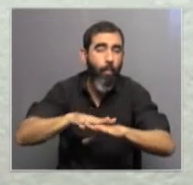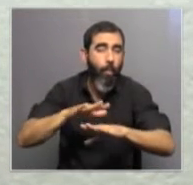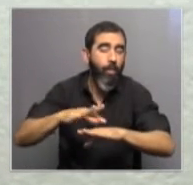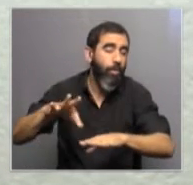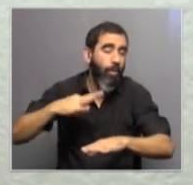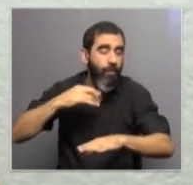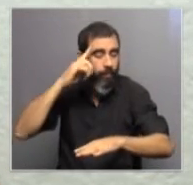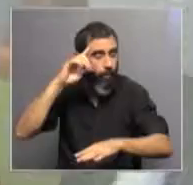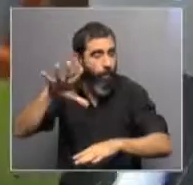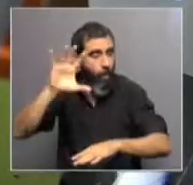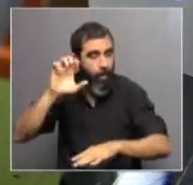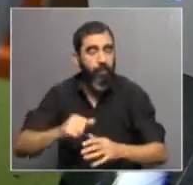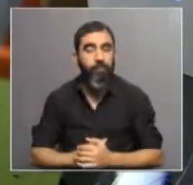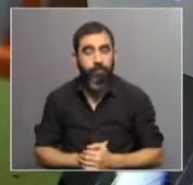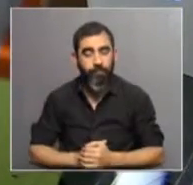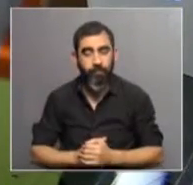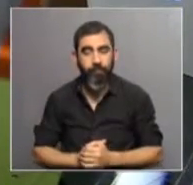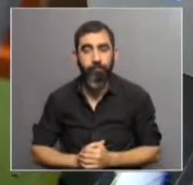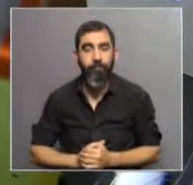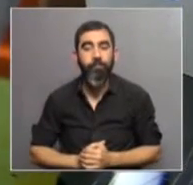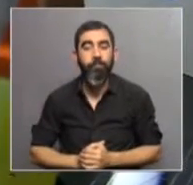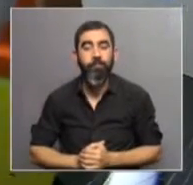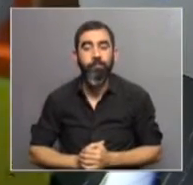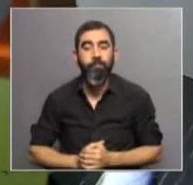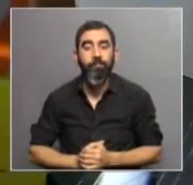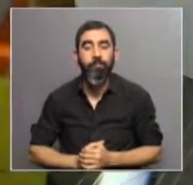de nuestra vida. Está bueno, vemos la primera parte del informe.